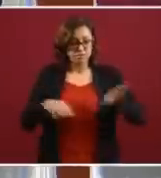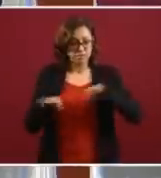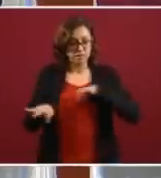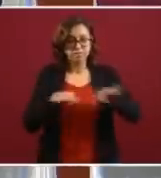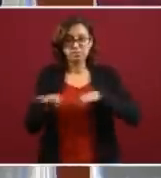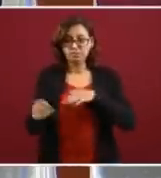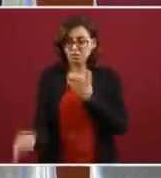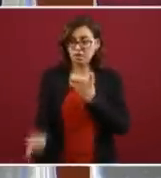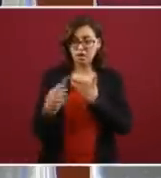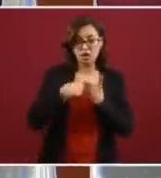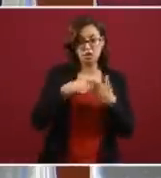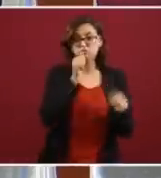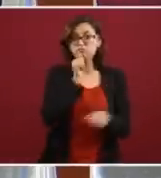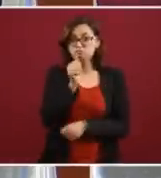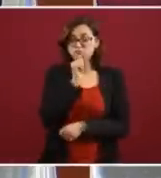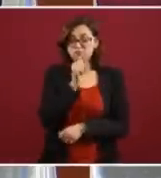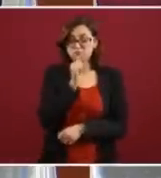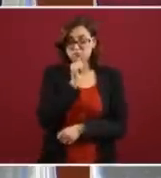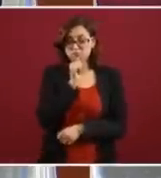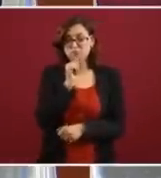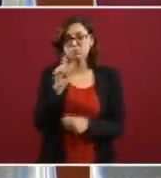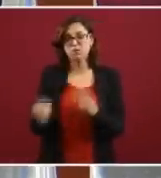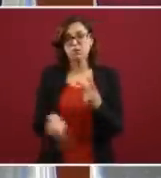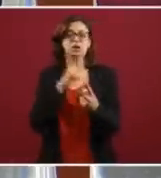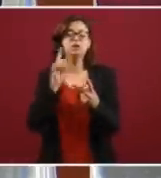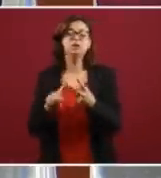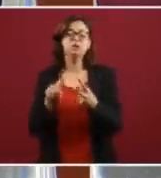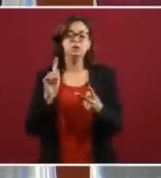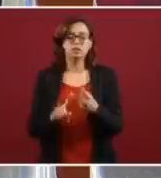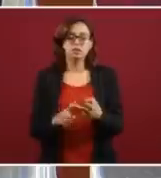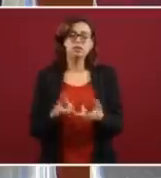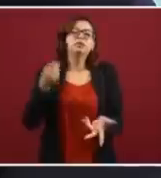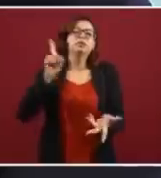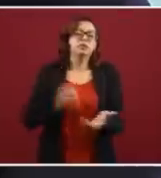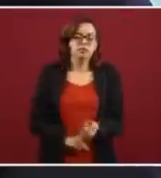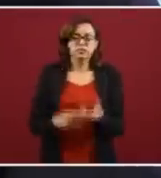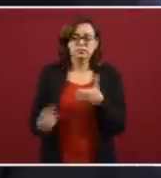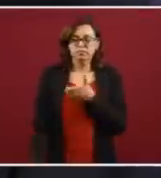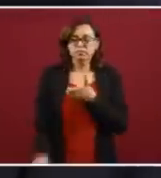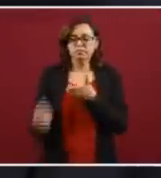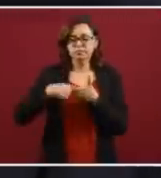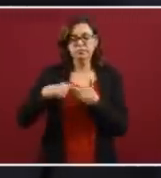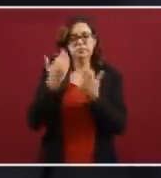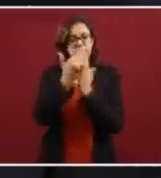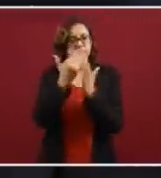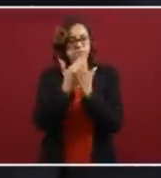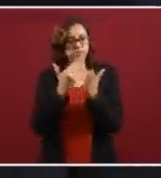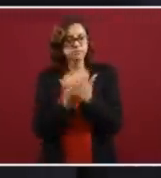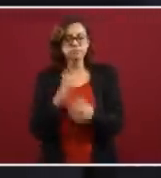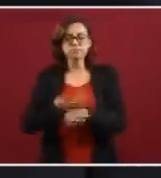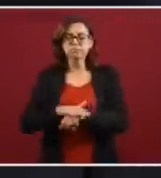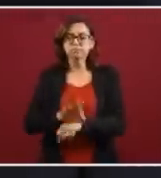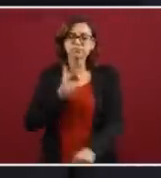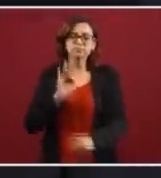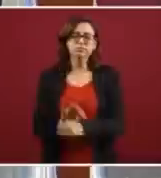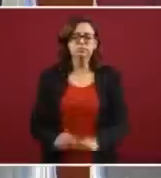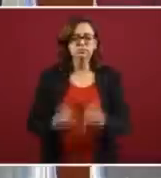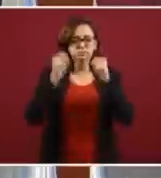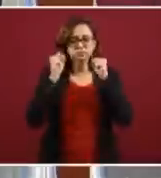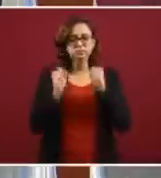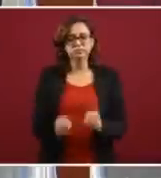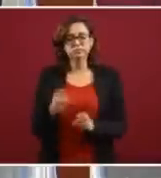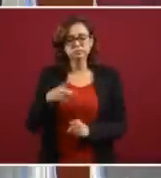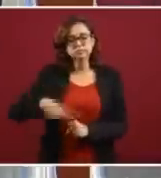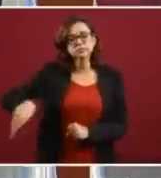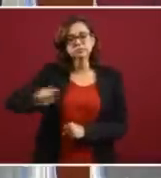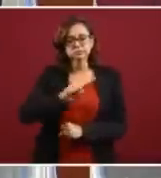están inscritas en el mecanismo, y por supuesto, mejorar los protocolos para garantizar la seguridad de las personas